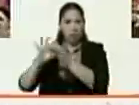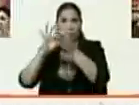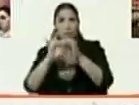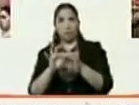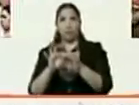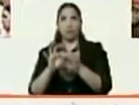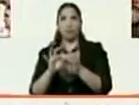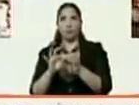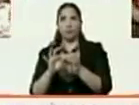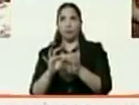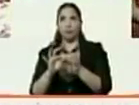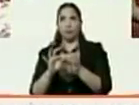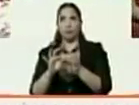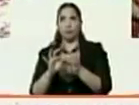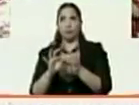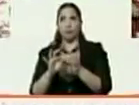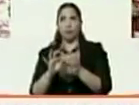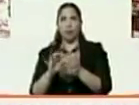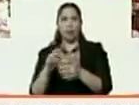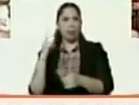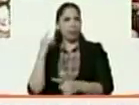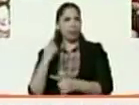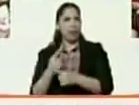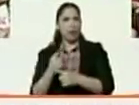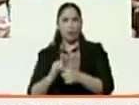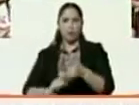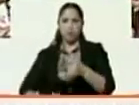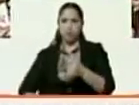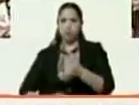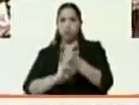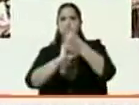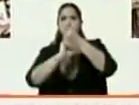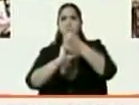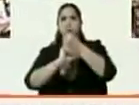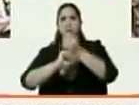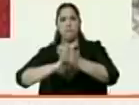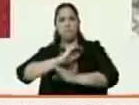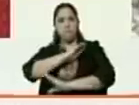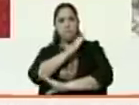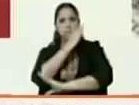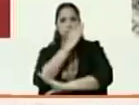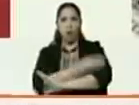estar bien cimentada sobre bases sólidas.